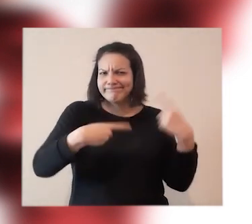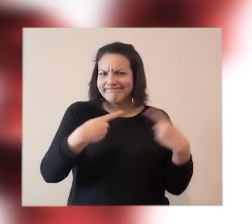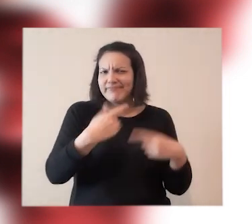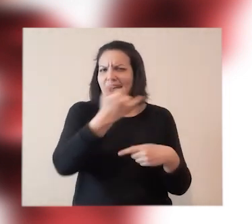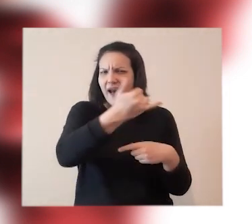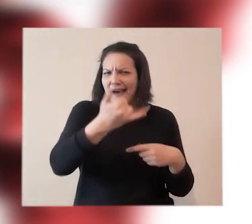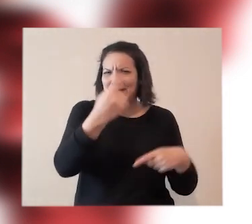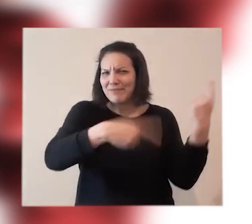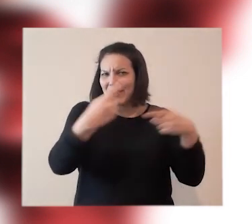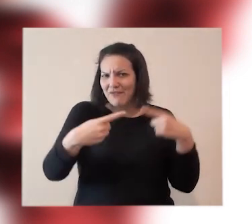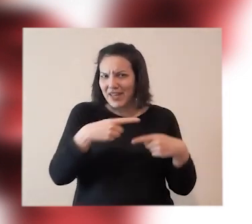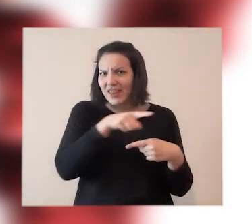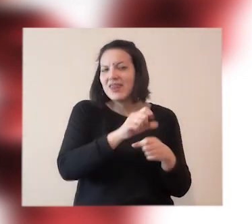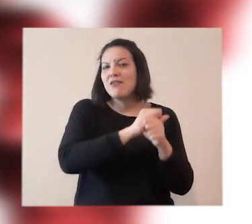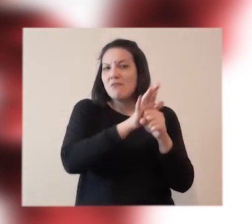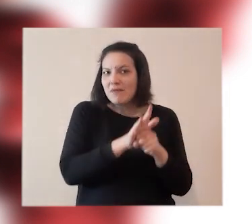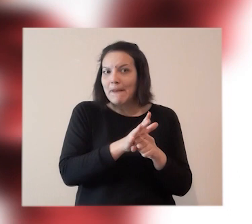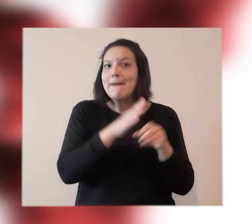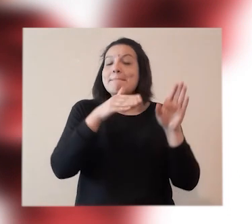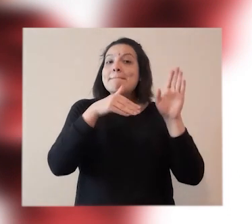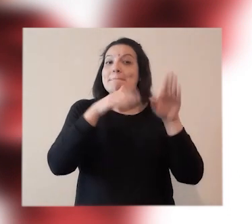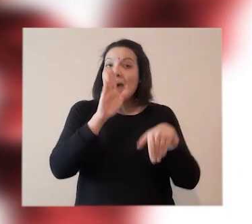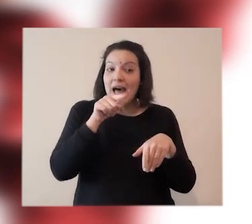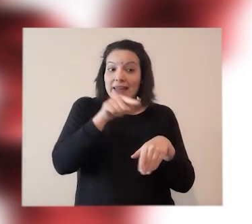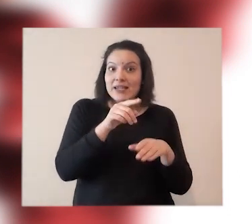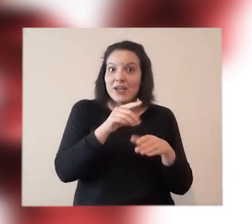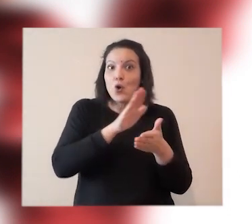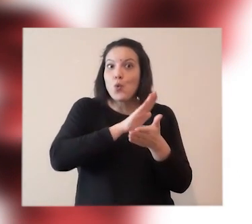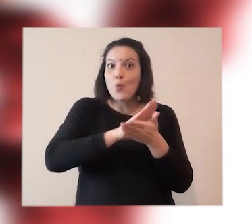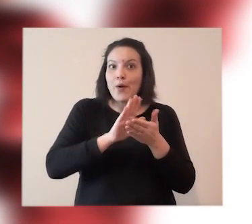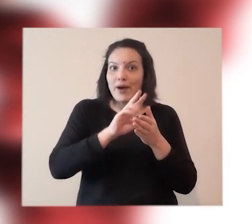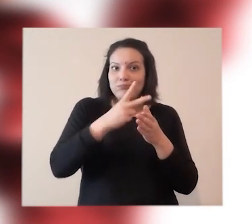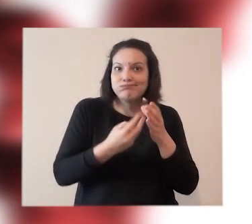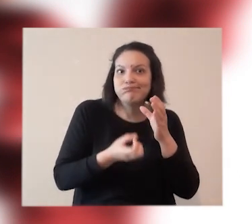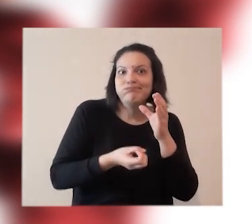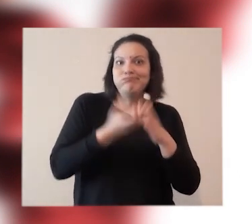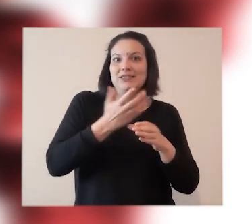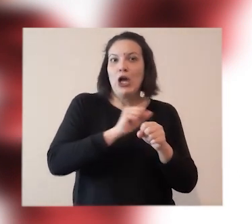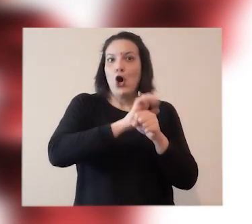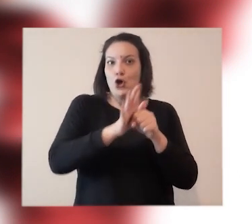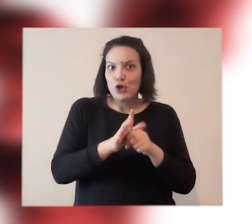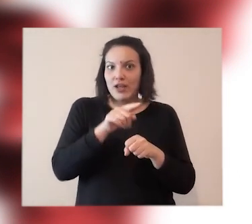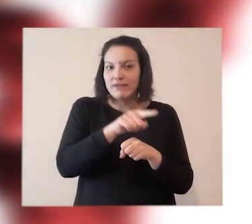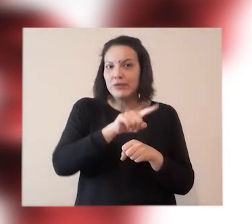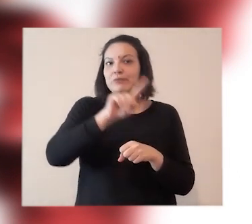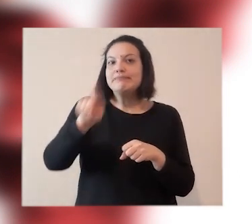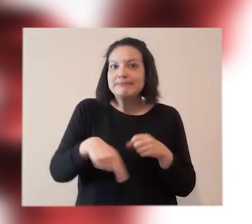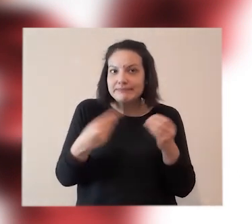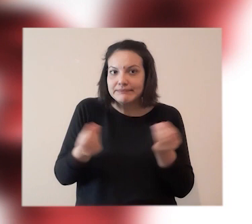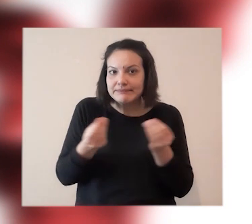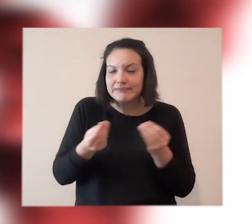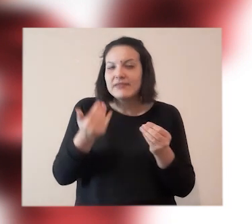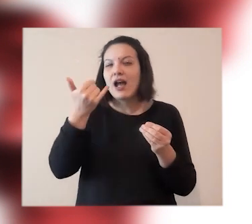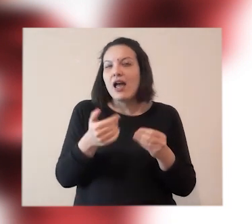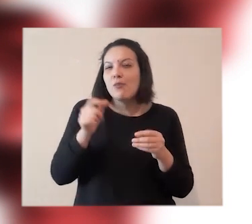coronavirus hay varios tipos de coronavirus, y especialmente esta es una nueva, podemos decir, cepa de coronavirus que ha provocado o tiene